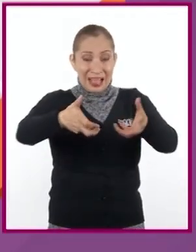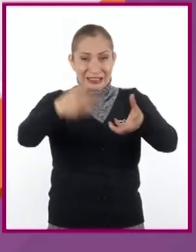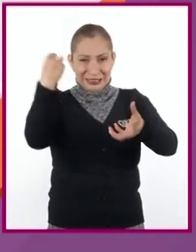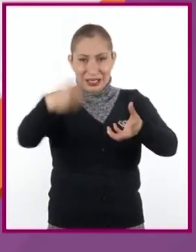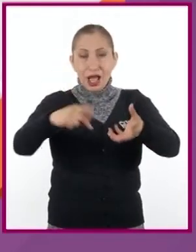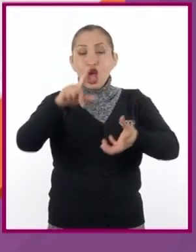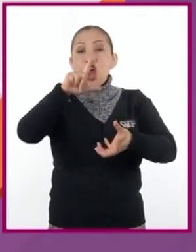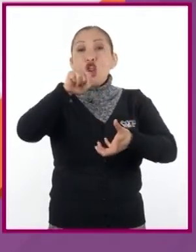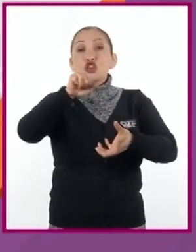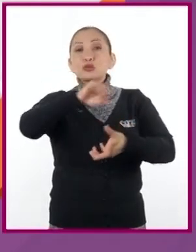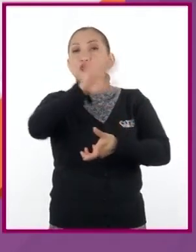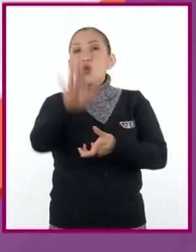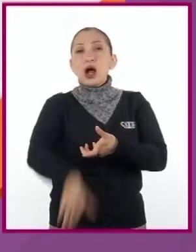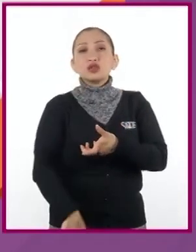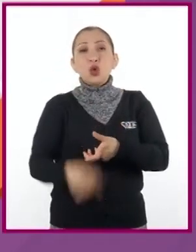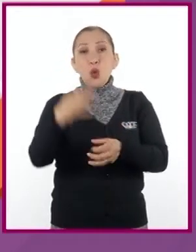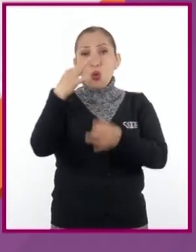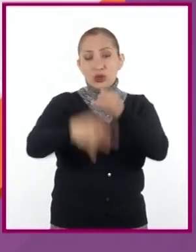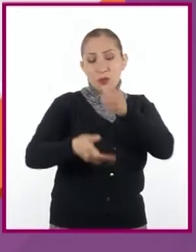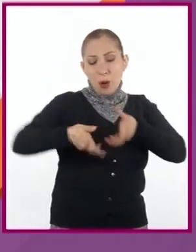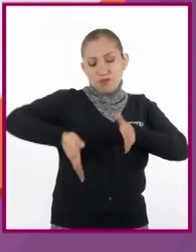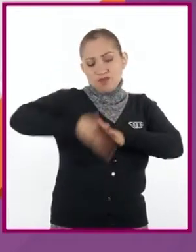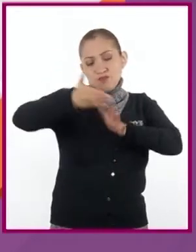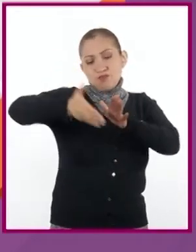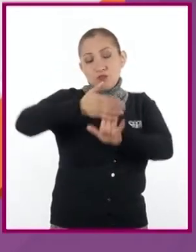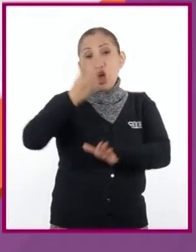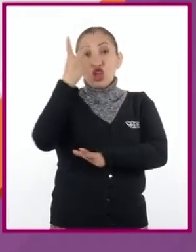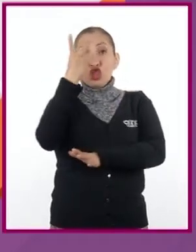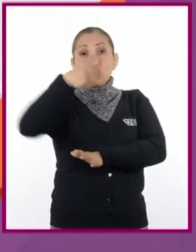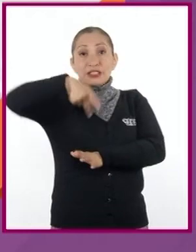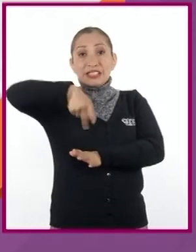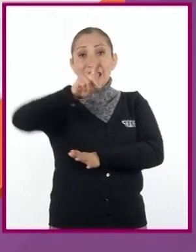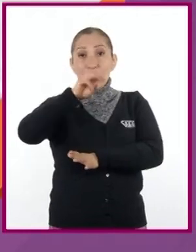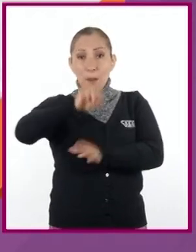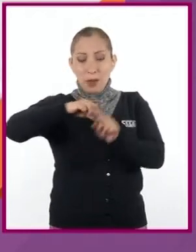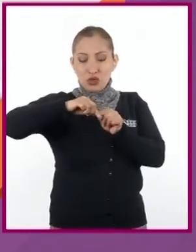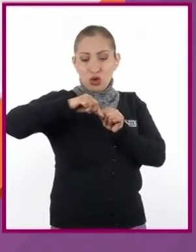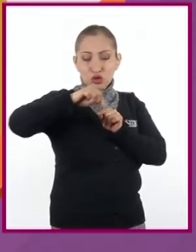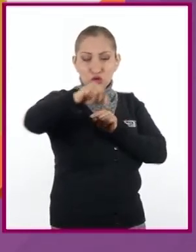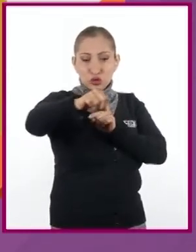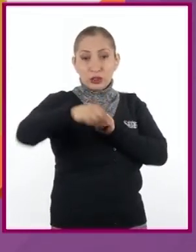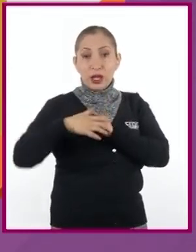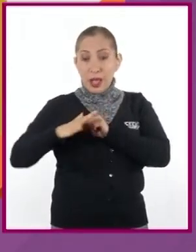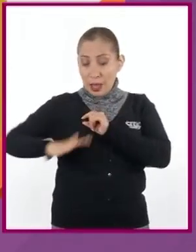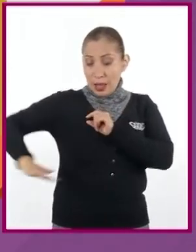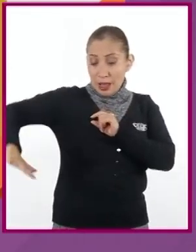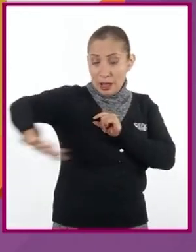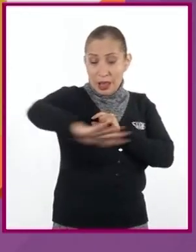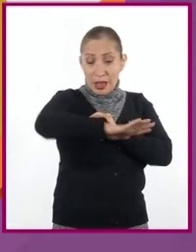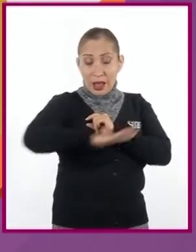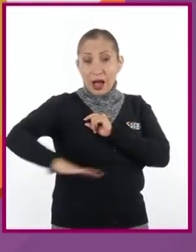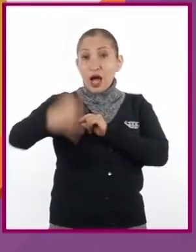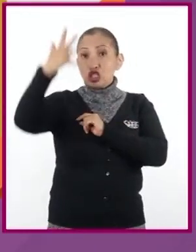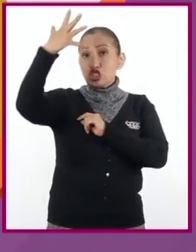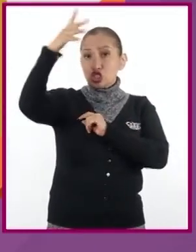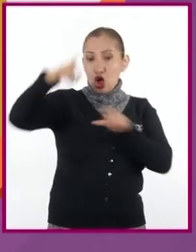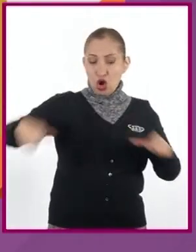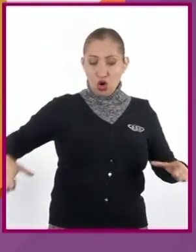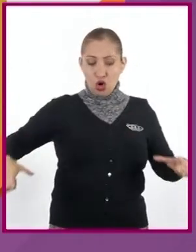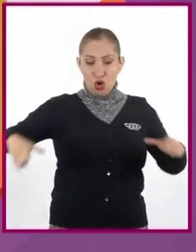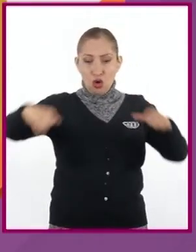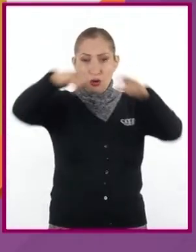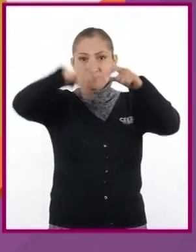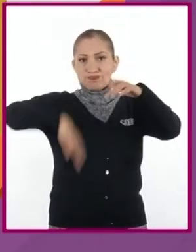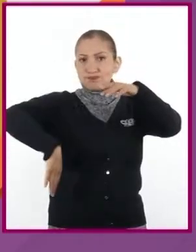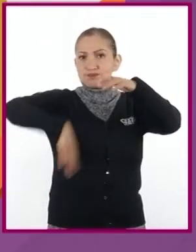Muertos alcanzó su longitud final poco más de 2 kilómetros. El basamento del Sol llegó a su volumen